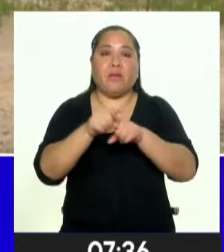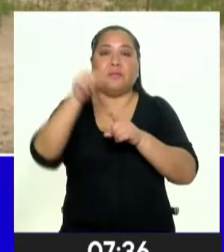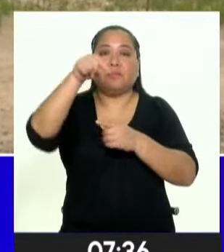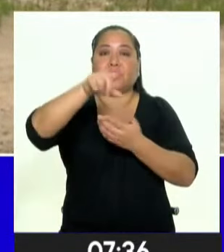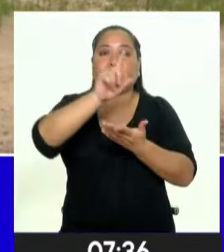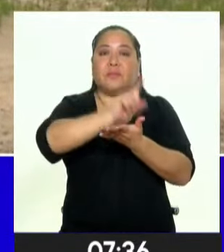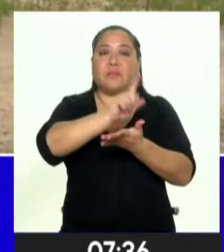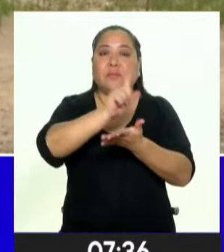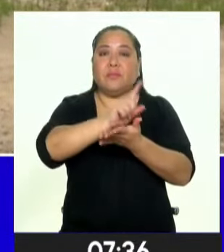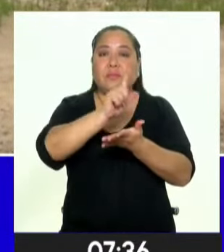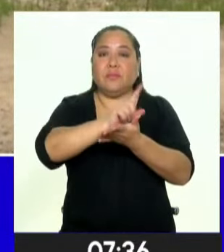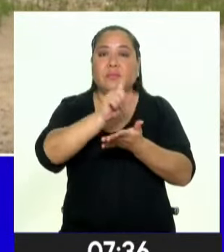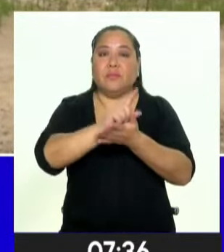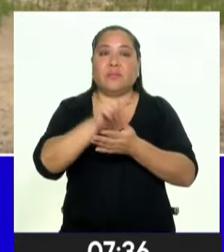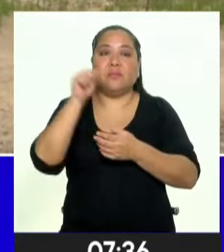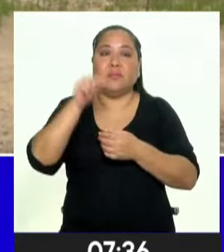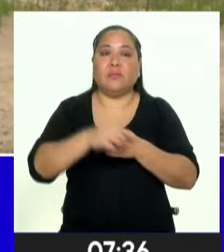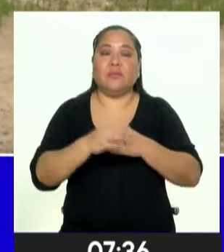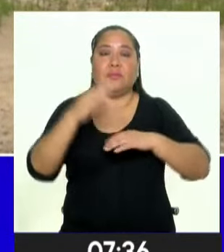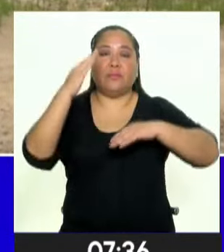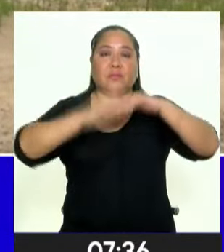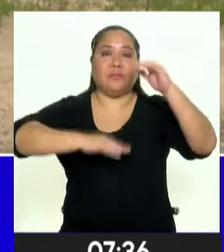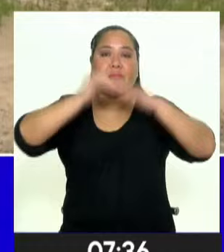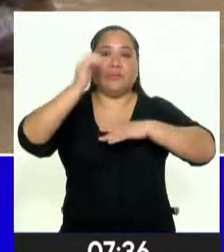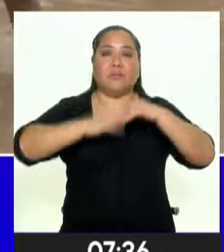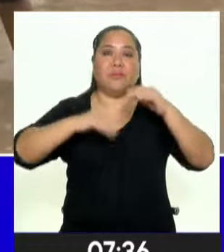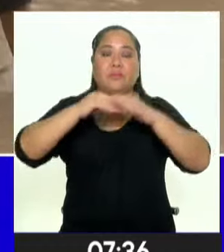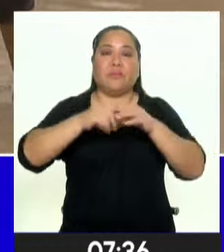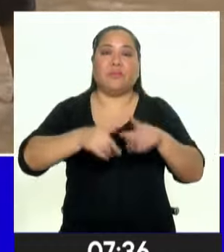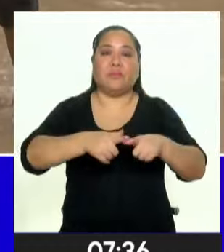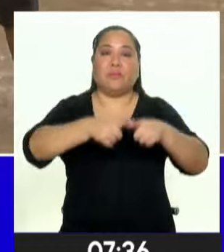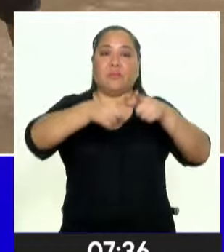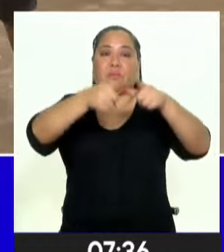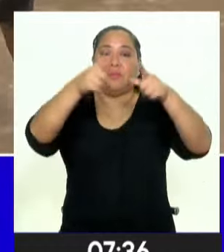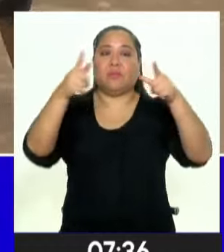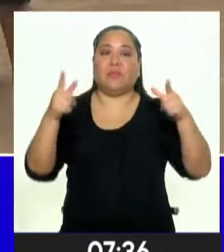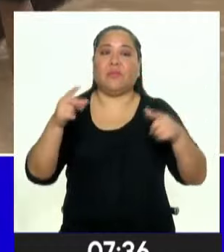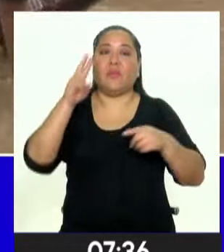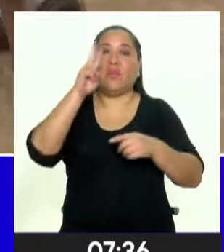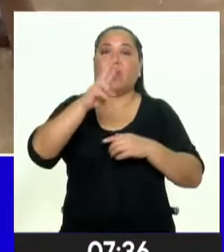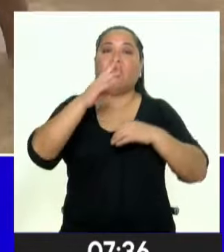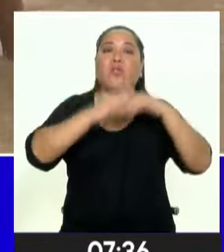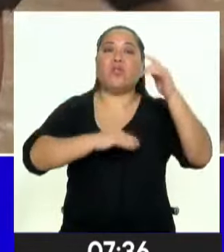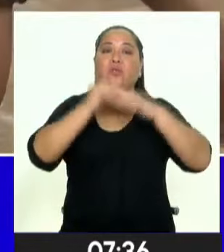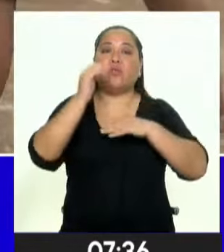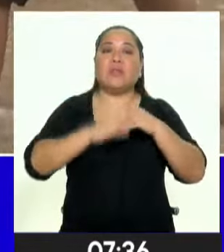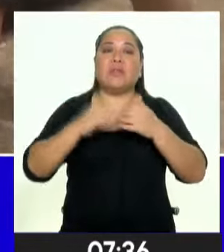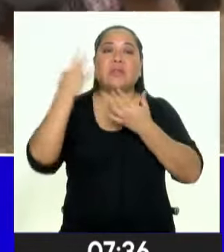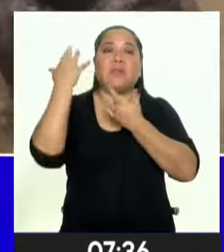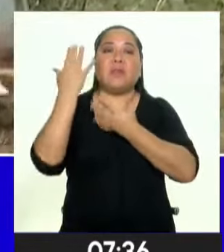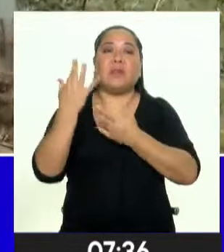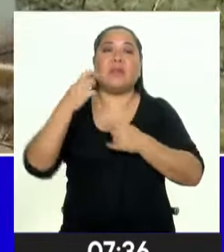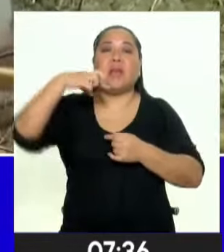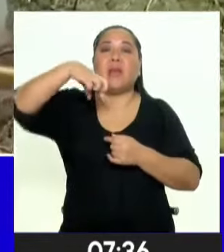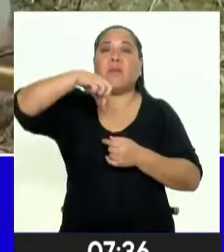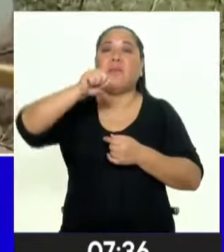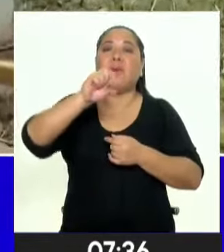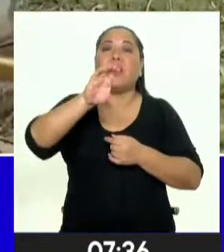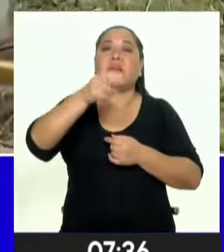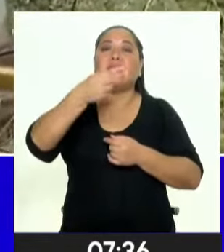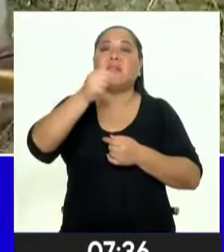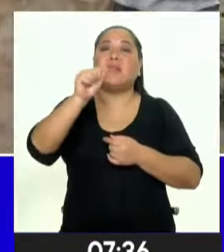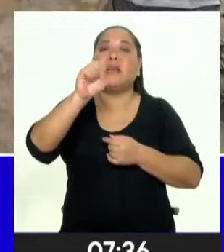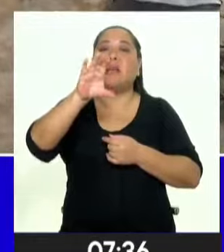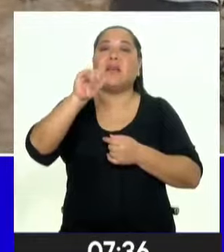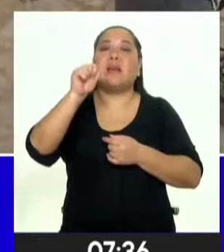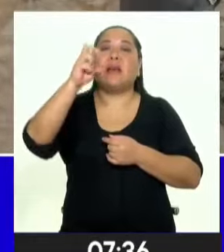transferido dos mega obras y dos obras muy esperadas por los pobladores de Lima en pachacamaqui lurigancho que